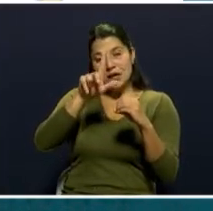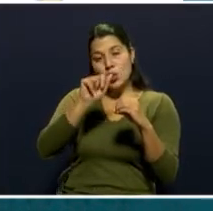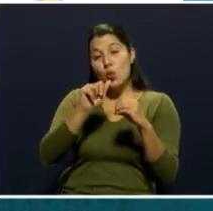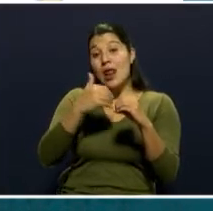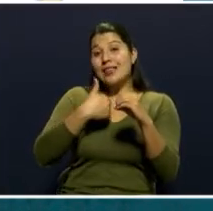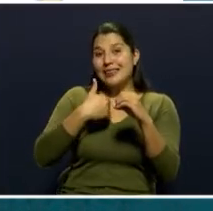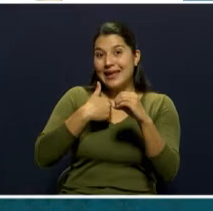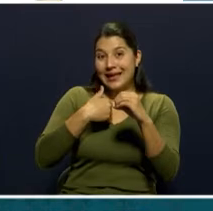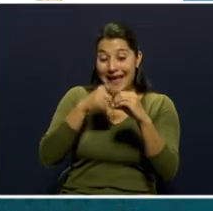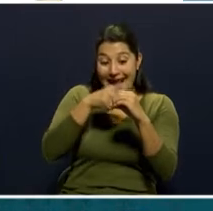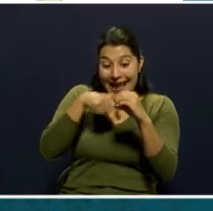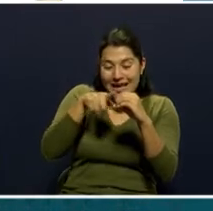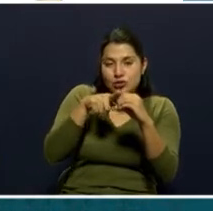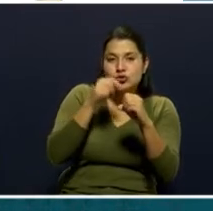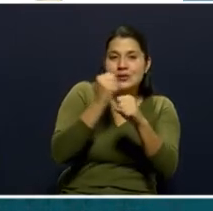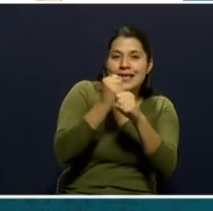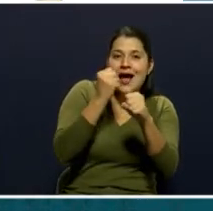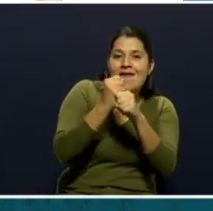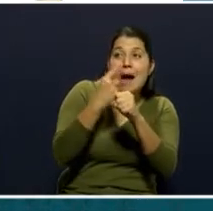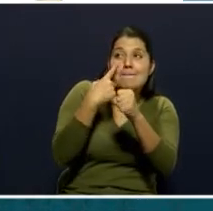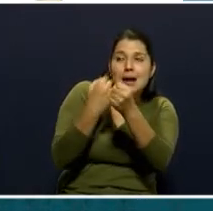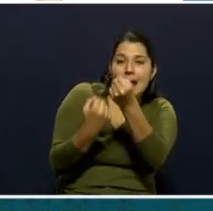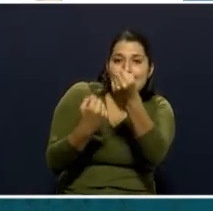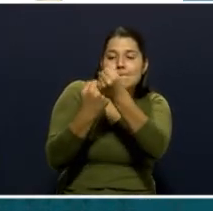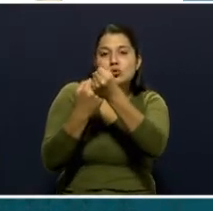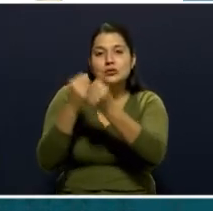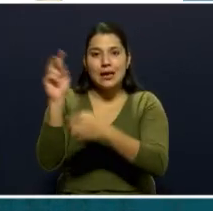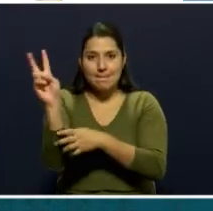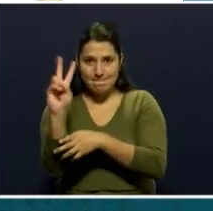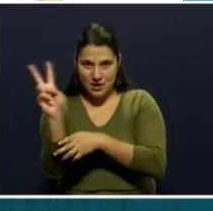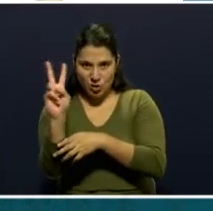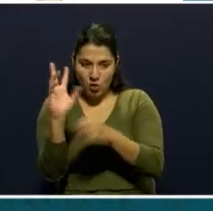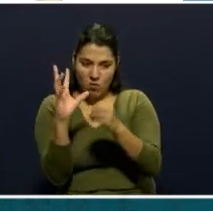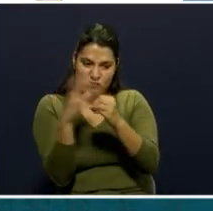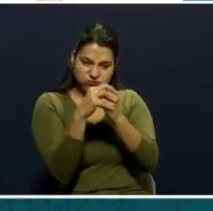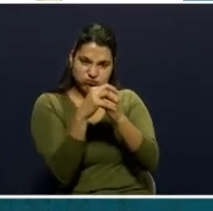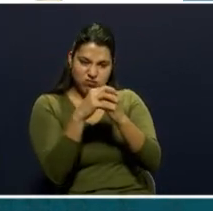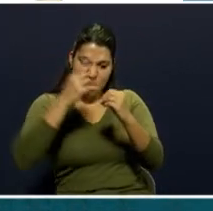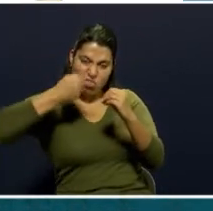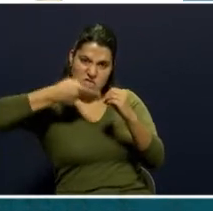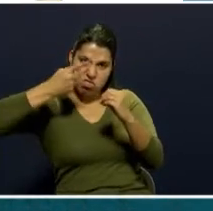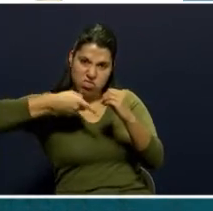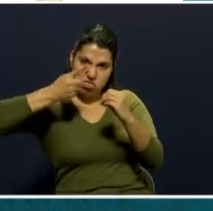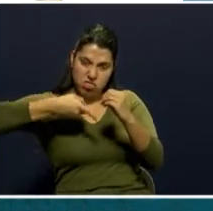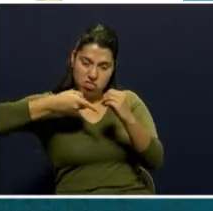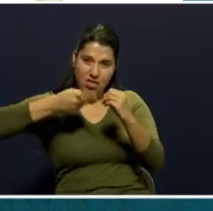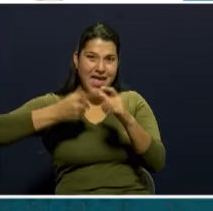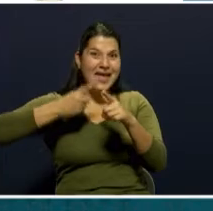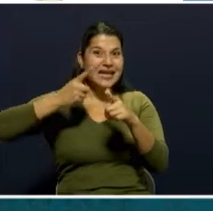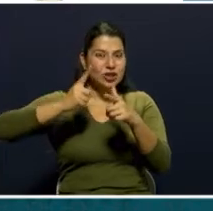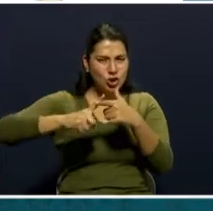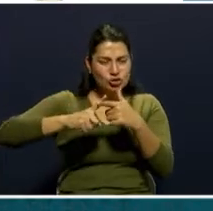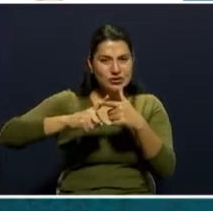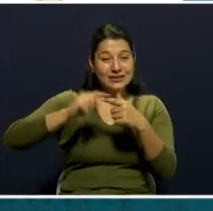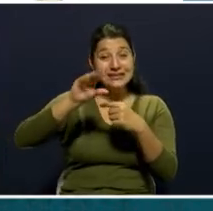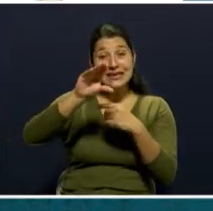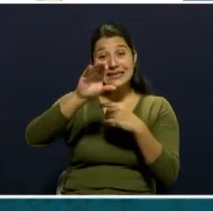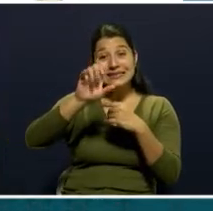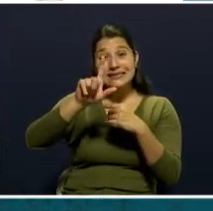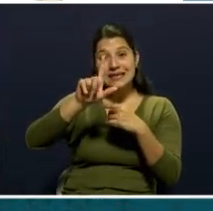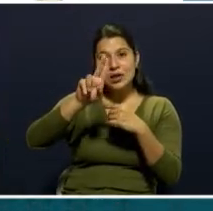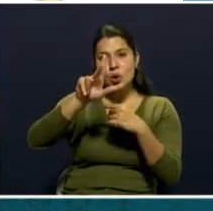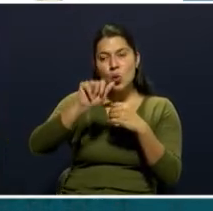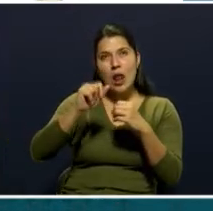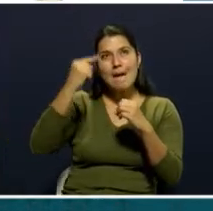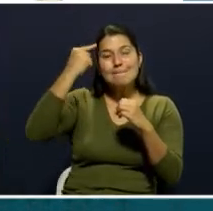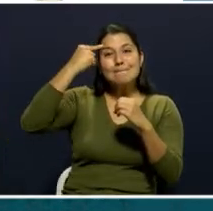se pone a trabajar en función del virus. El virus se disfraza, por así decirlo, y le hace creer a la célula que él